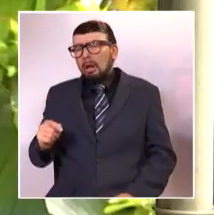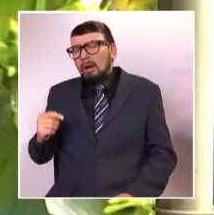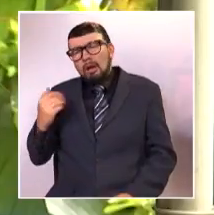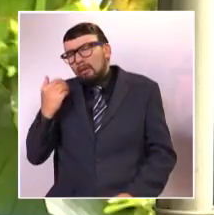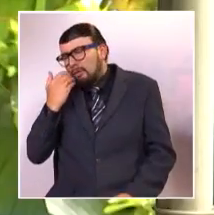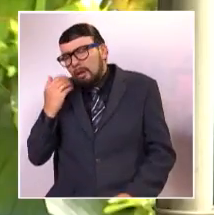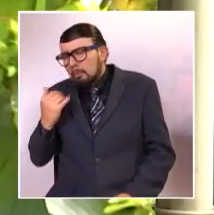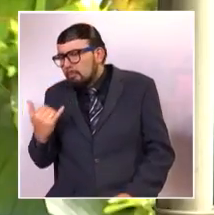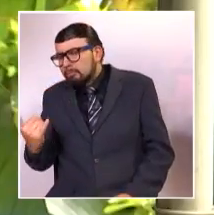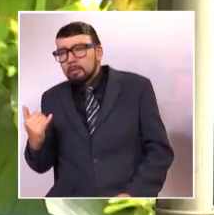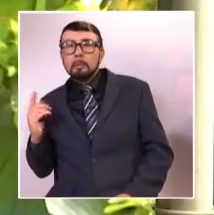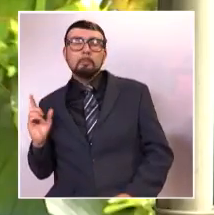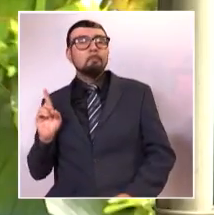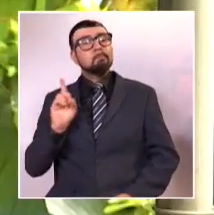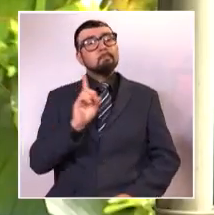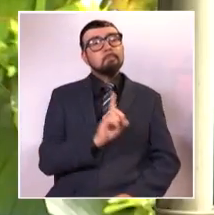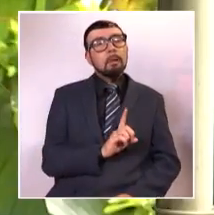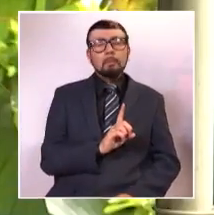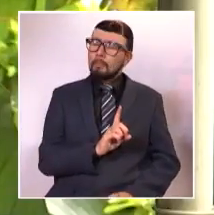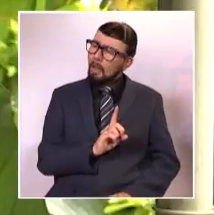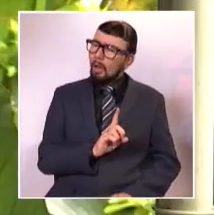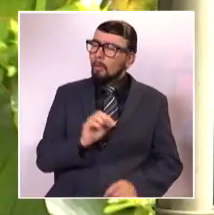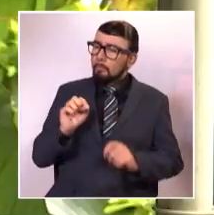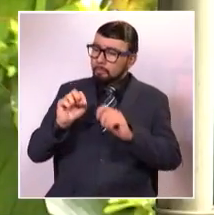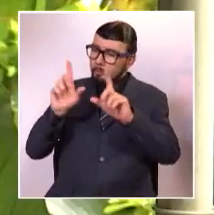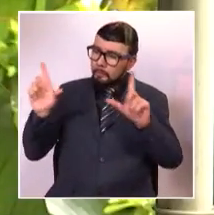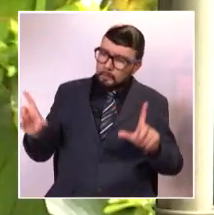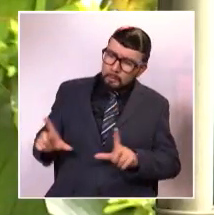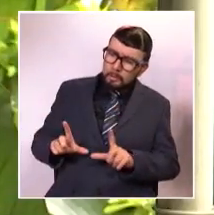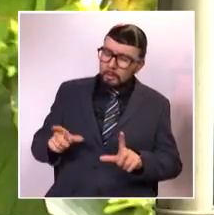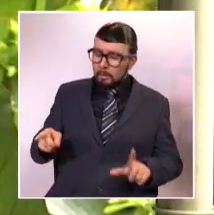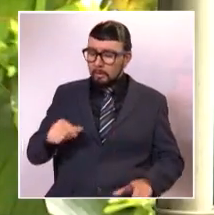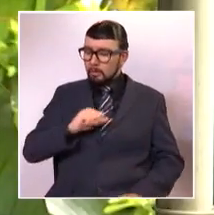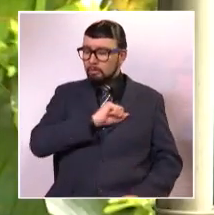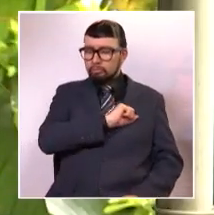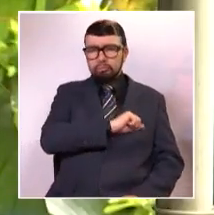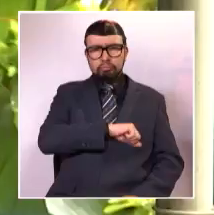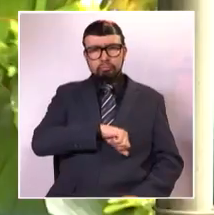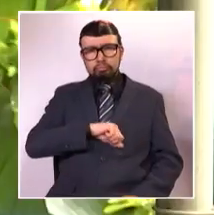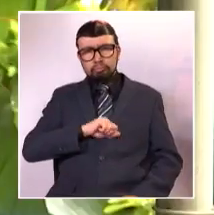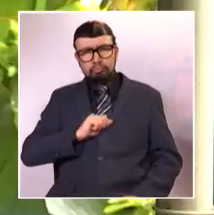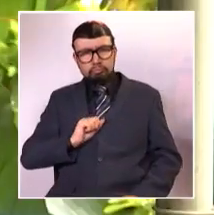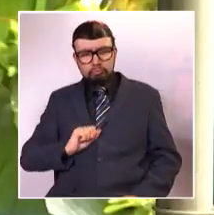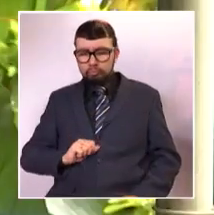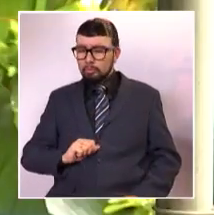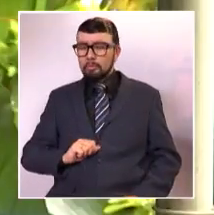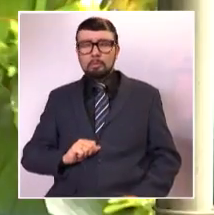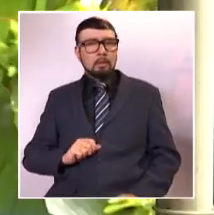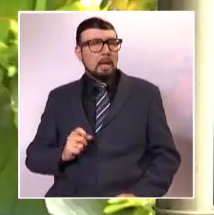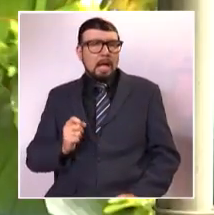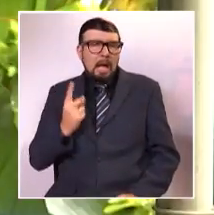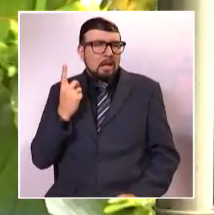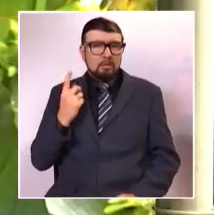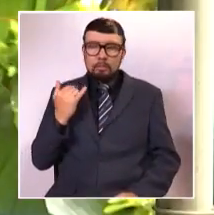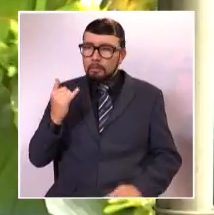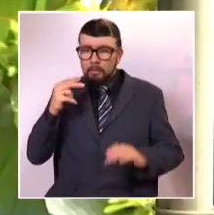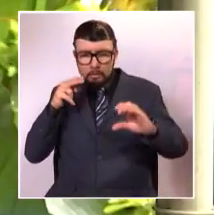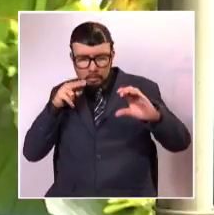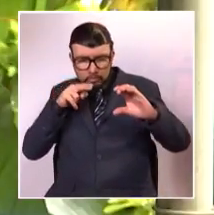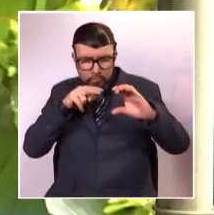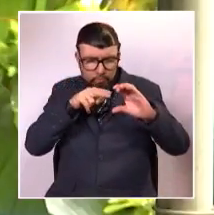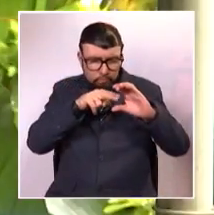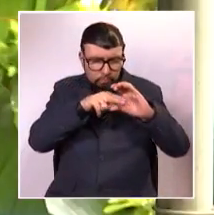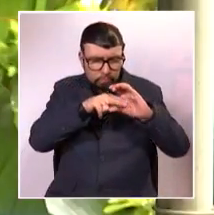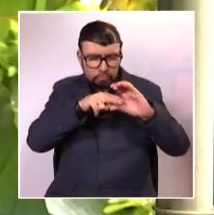causa, se hace un examen de imágenes, una ecografía, una radiología, una resonancia magnética y allí se encuentra